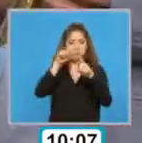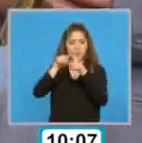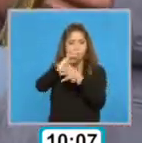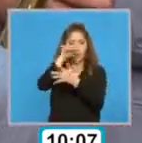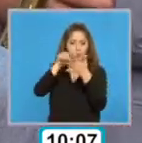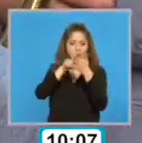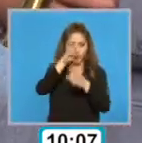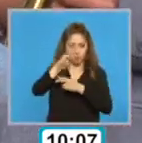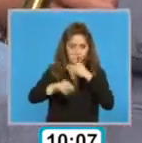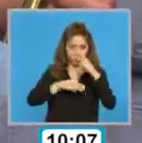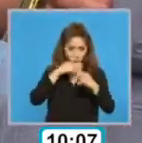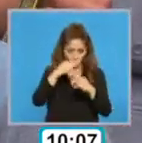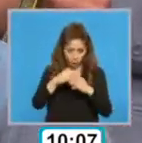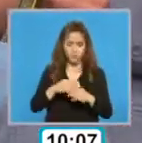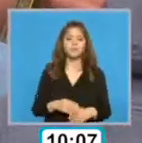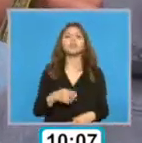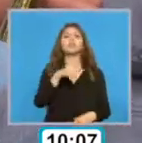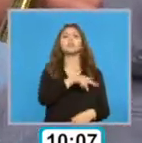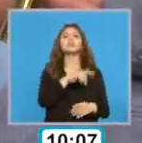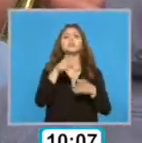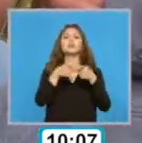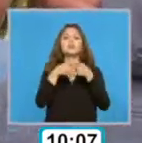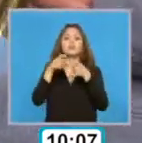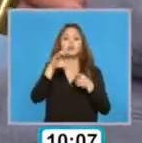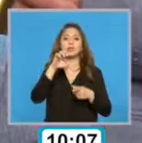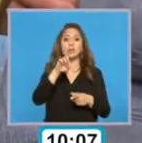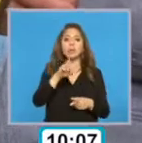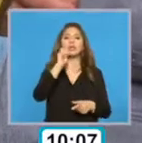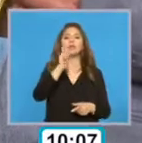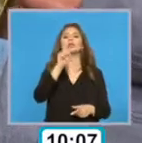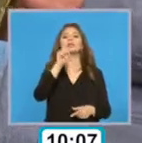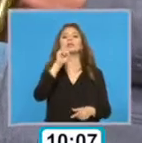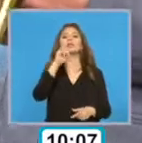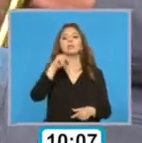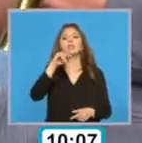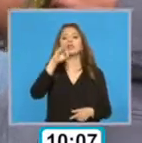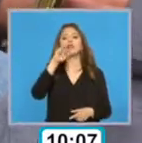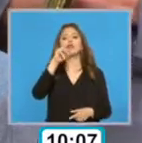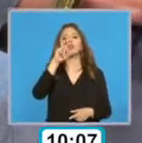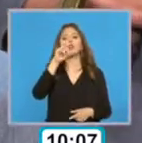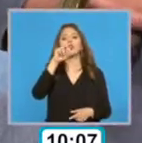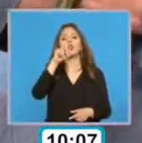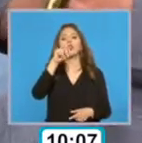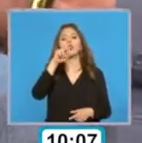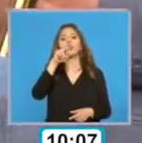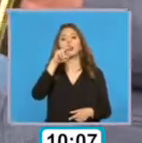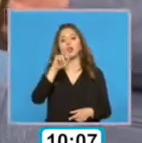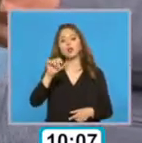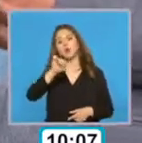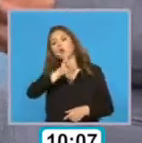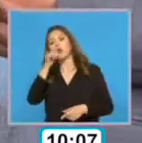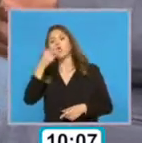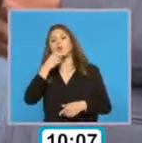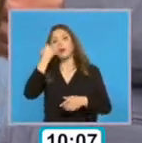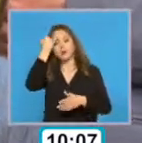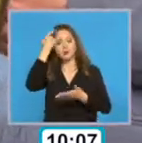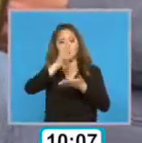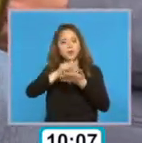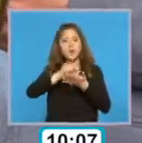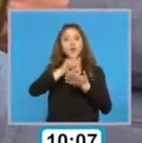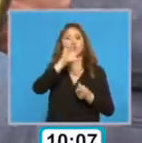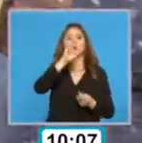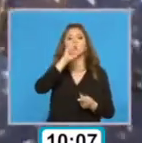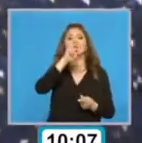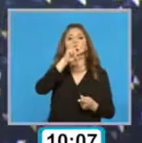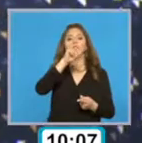precisamente este disco se llama Sin Fronteras por eso. Aparte, tenemos el homenaje a los compositores mexicanos, Consuelito Velázquez, el